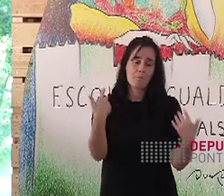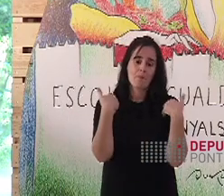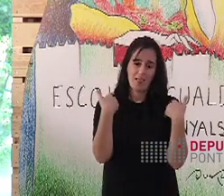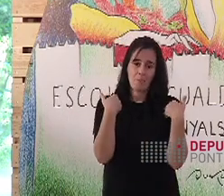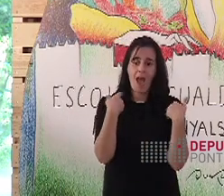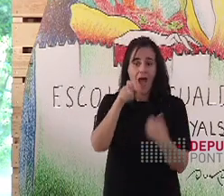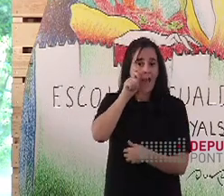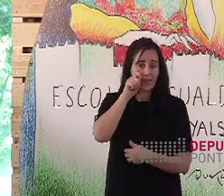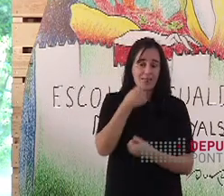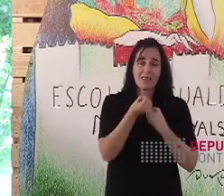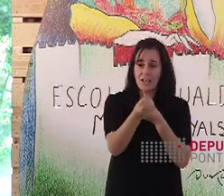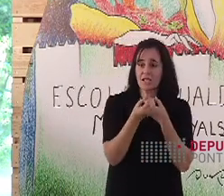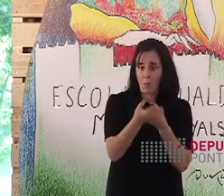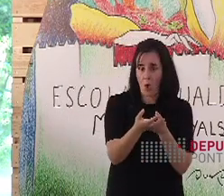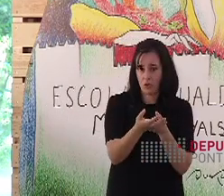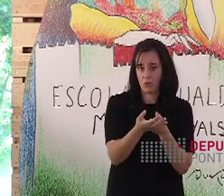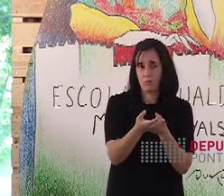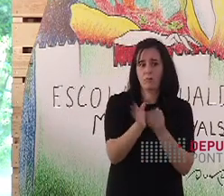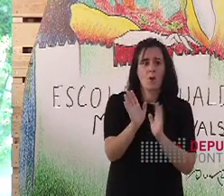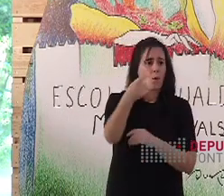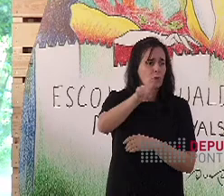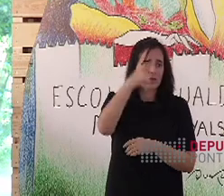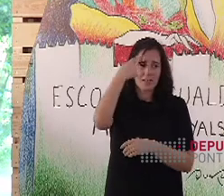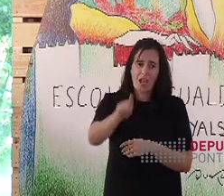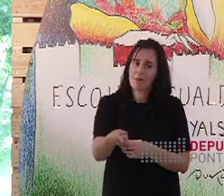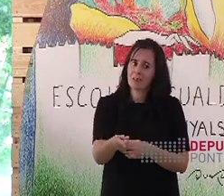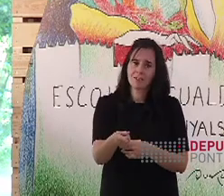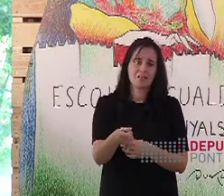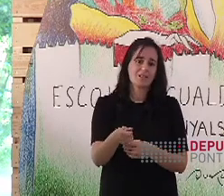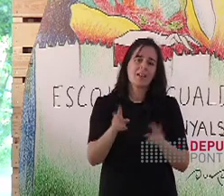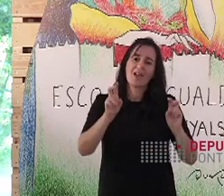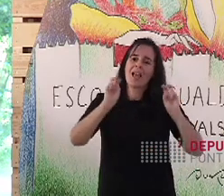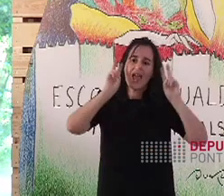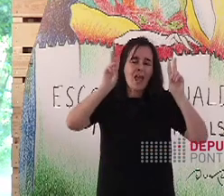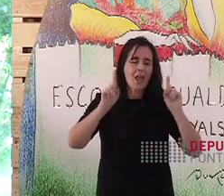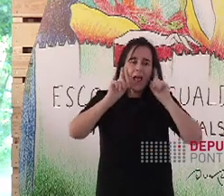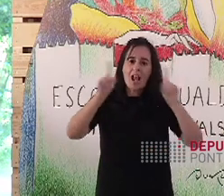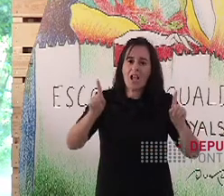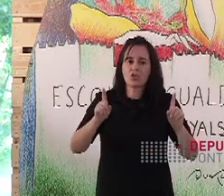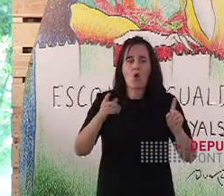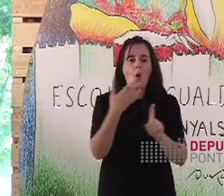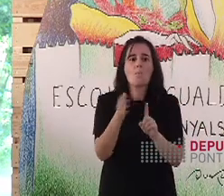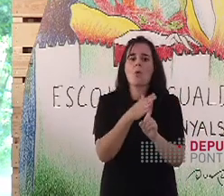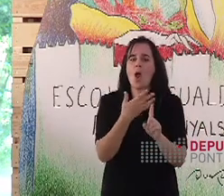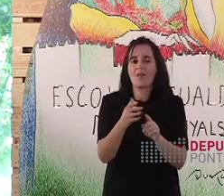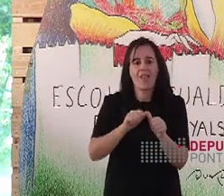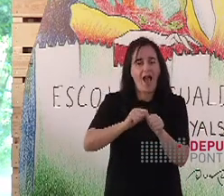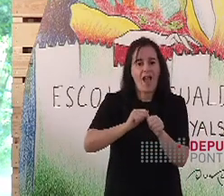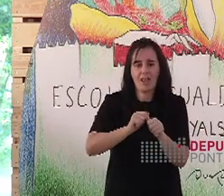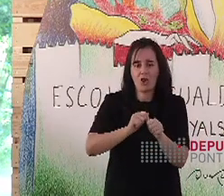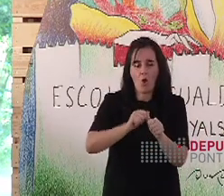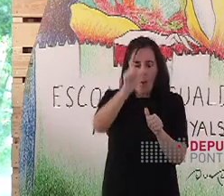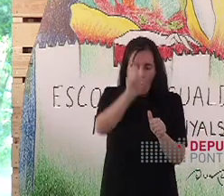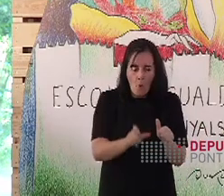como ben sabedes, noutros procesos de violencia de género, temos que empezar a actuar ao margen de depositar a responsabilidade